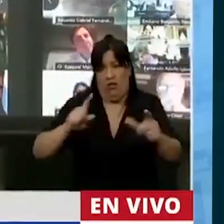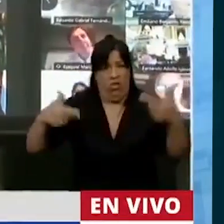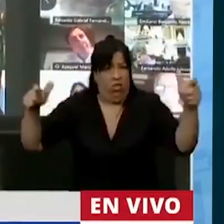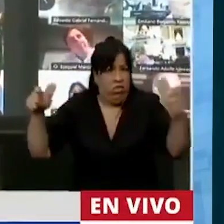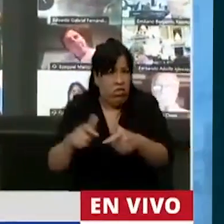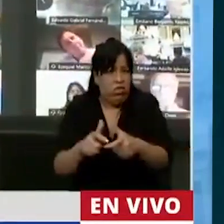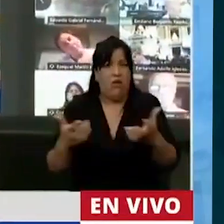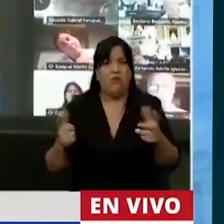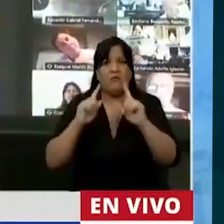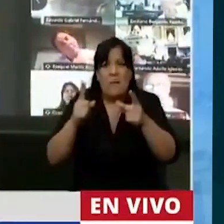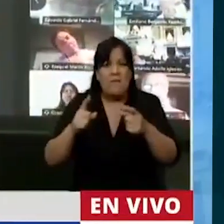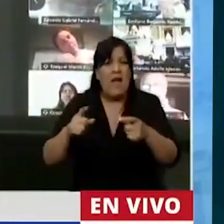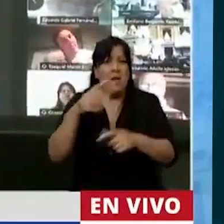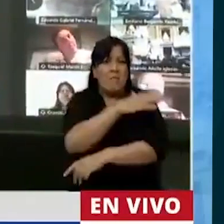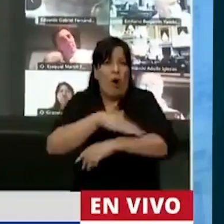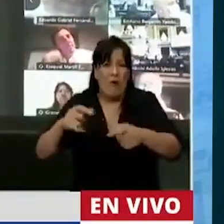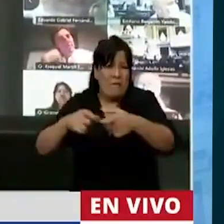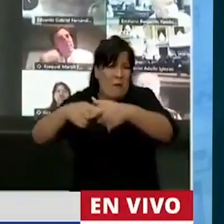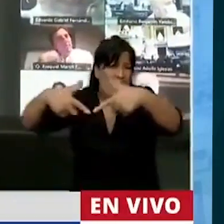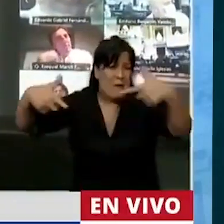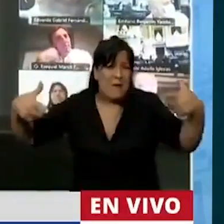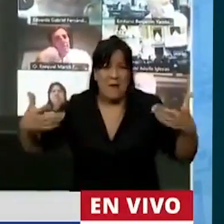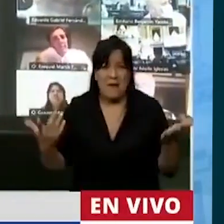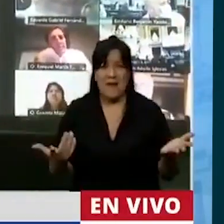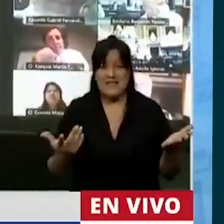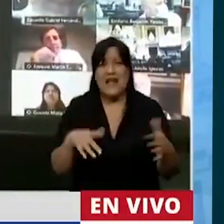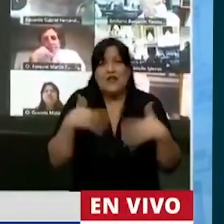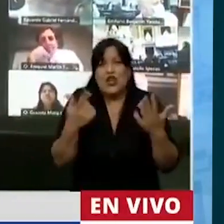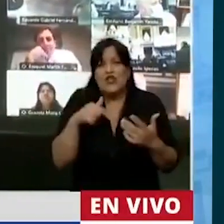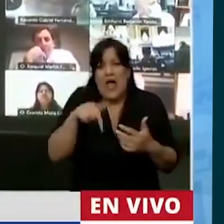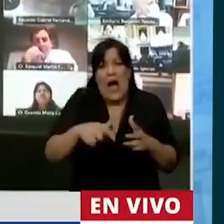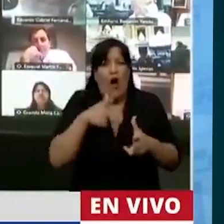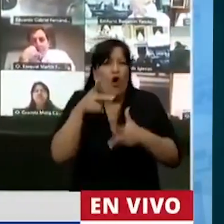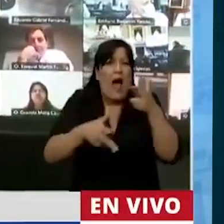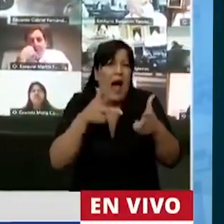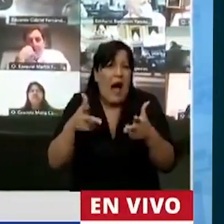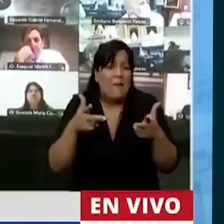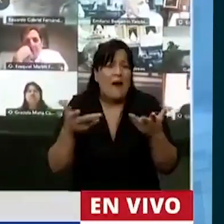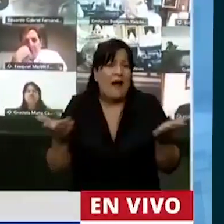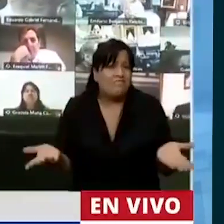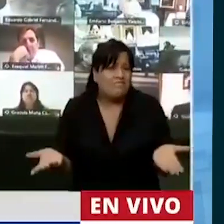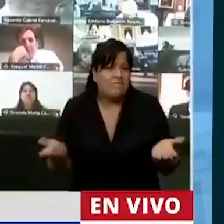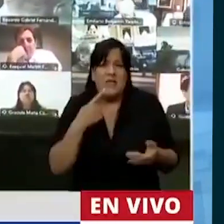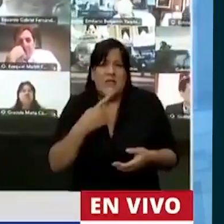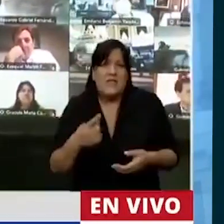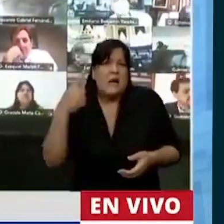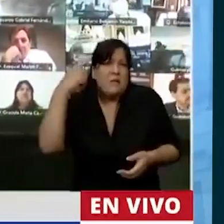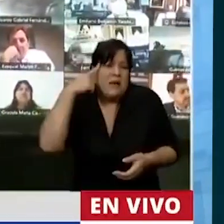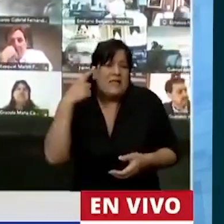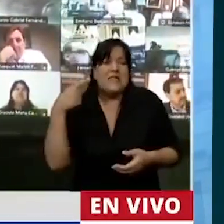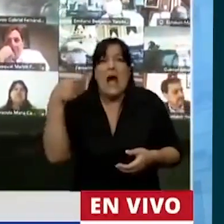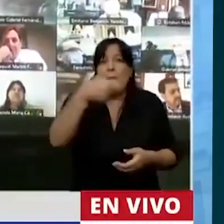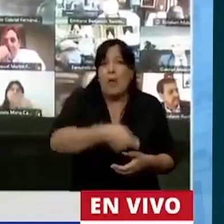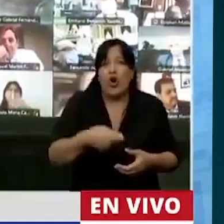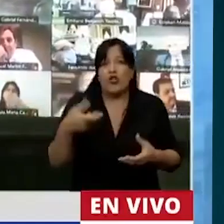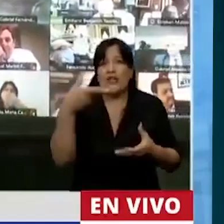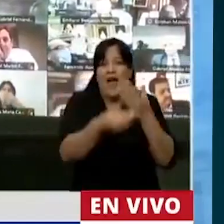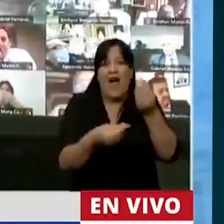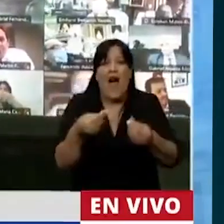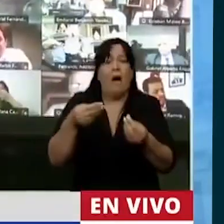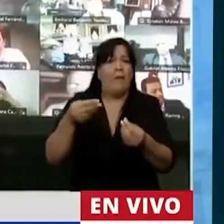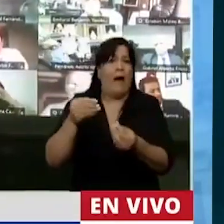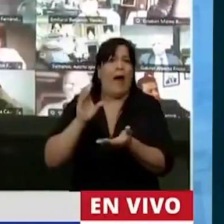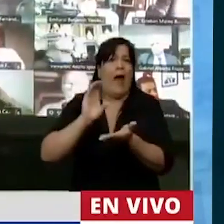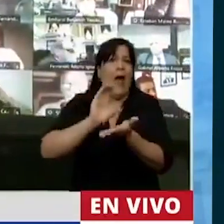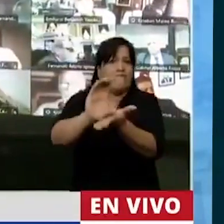la pobreza? No, aumentó la pobreza. Entonces, esto que están planteando, de pensar que este aporte solidario desalienta la inversión, o